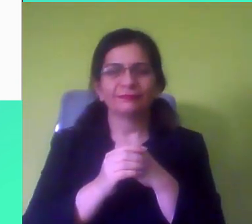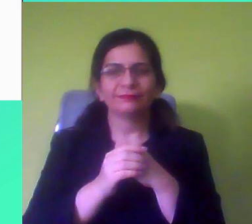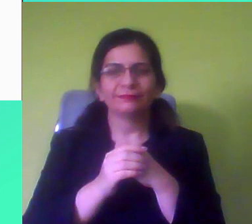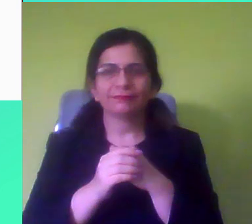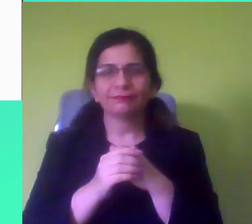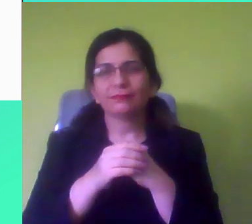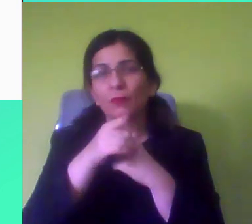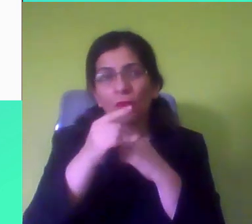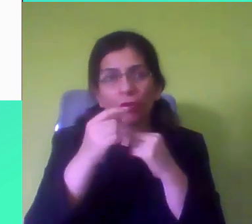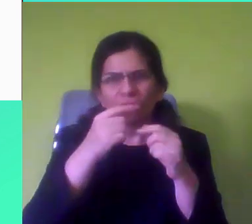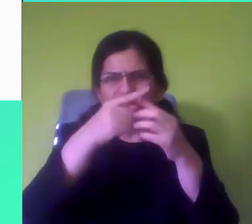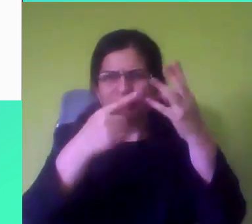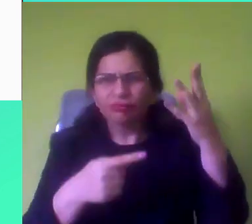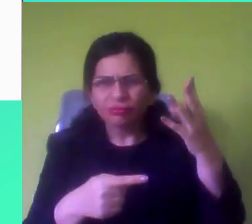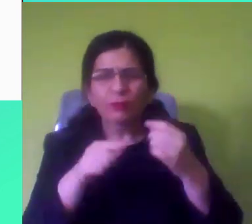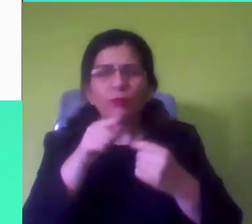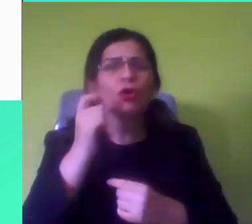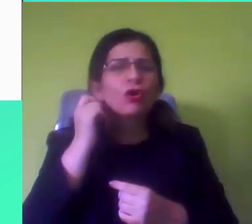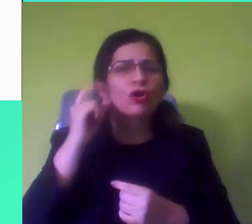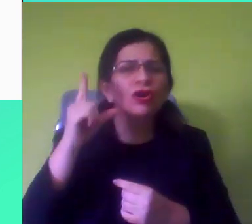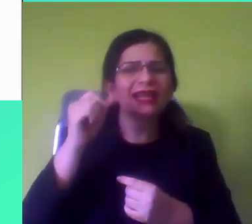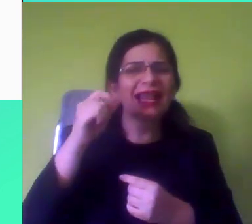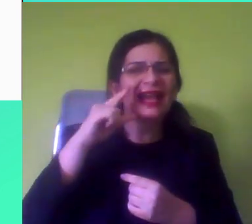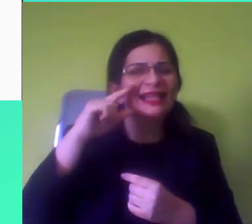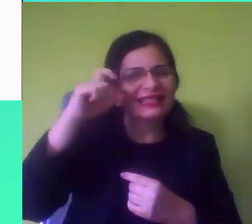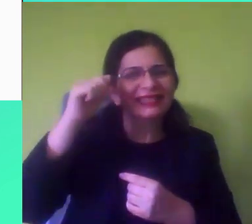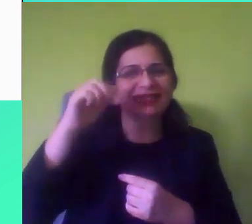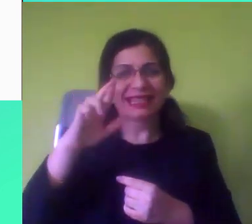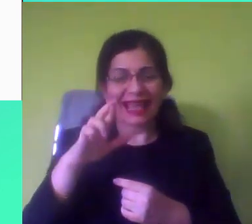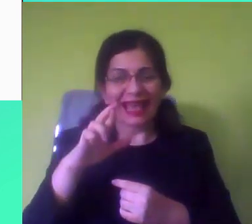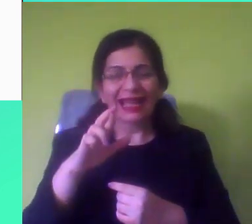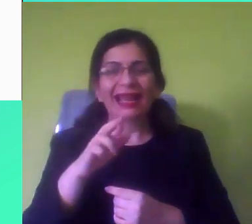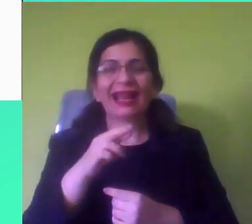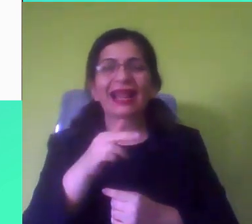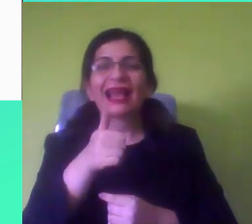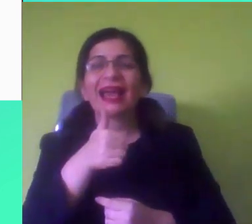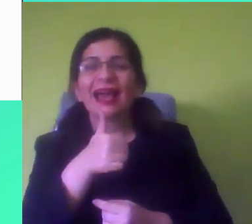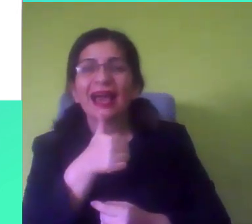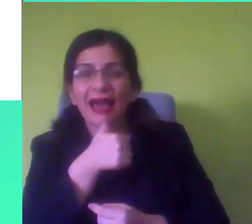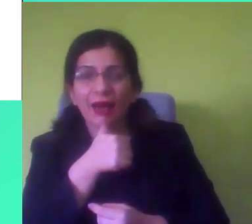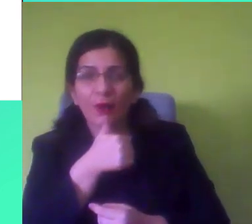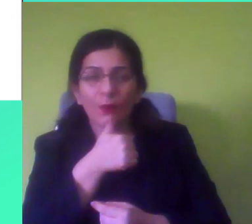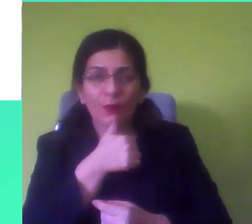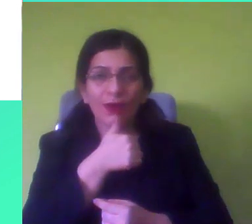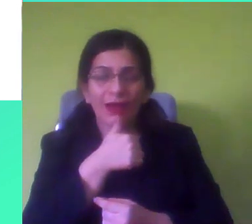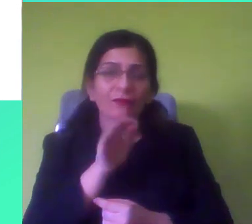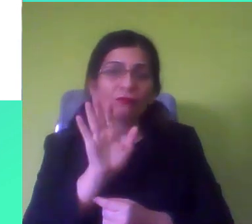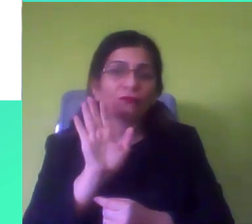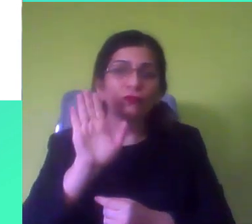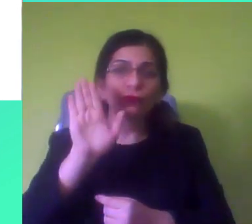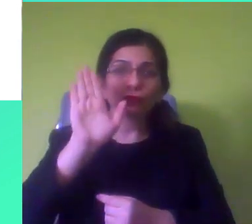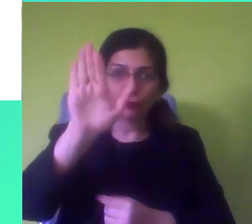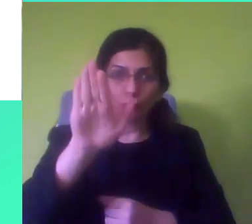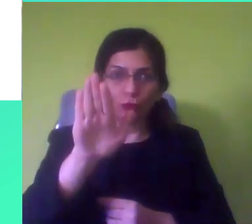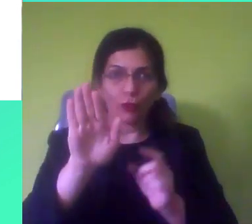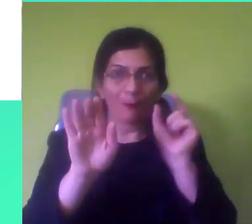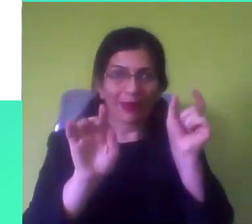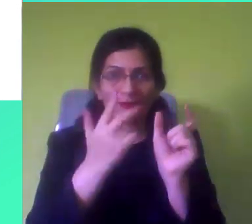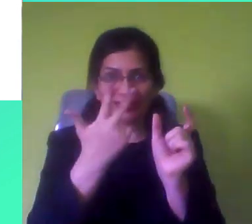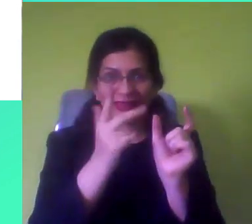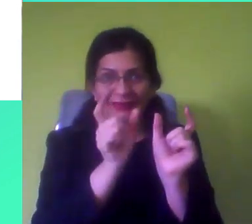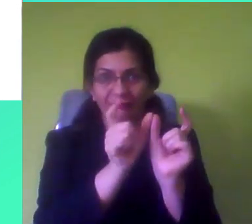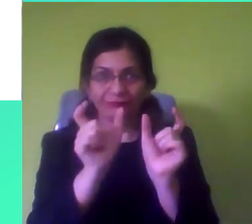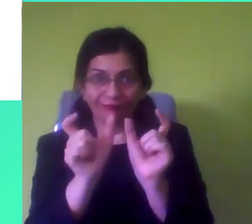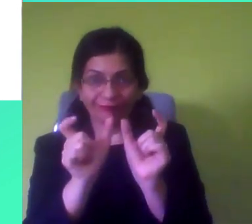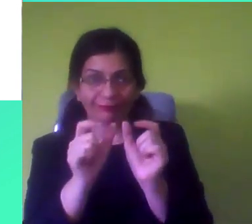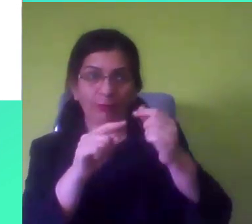simplemente pueden poner glaciares, van a salir más contenido, pero si ponen glaciares, agua del futuro, los